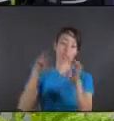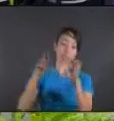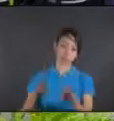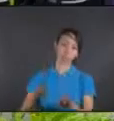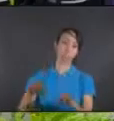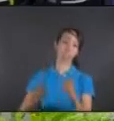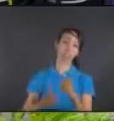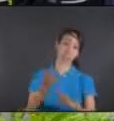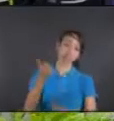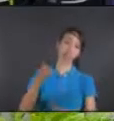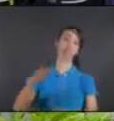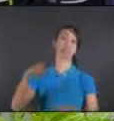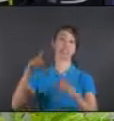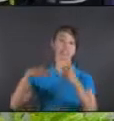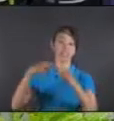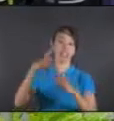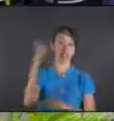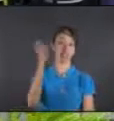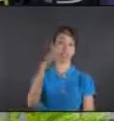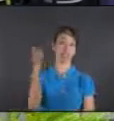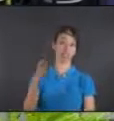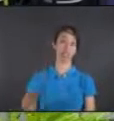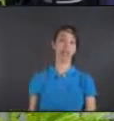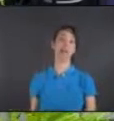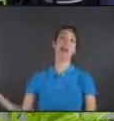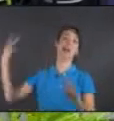hermano. Pero viera qué alegre.